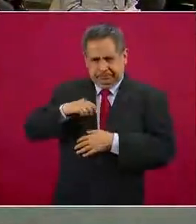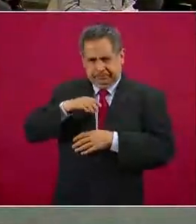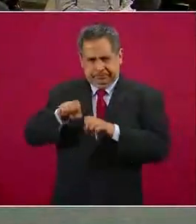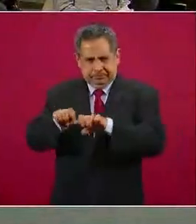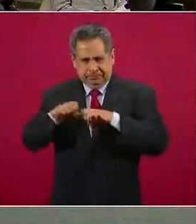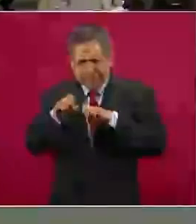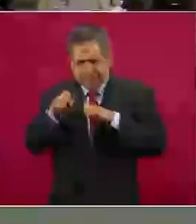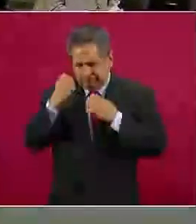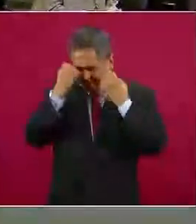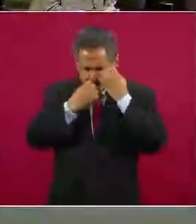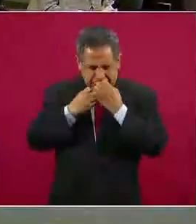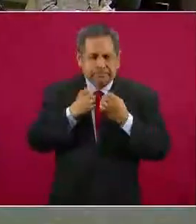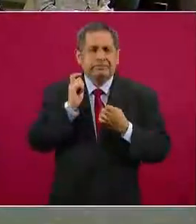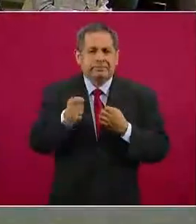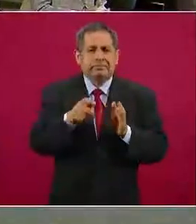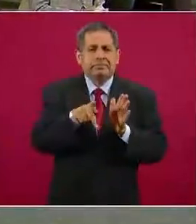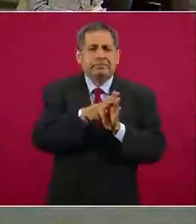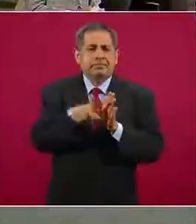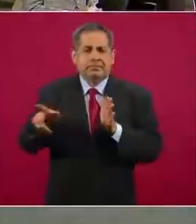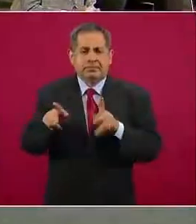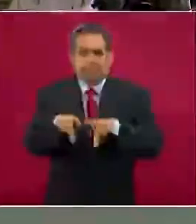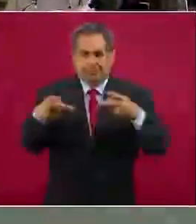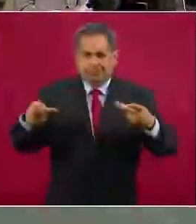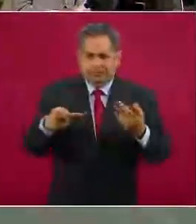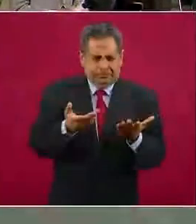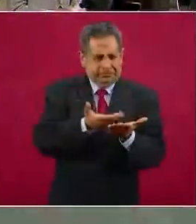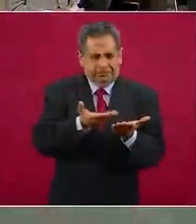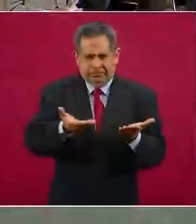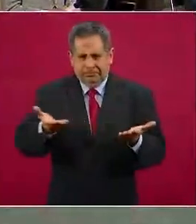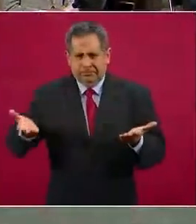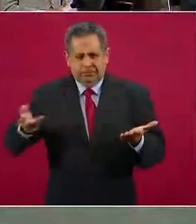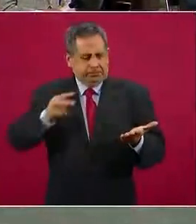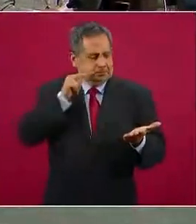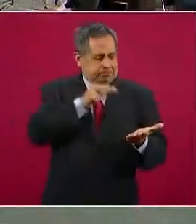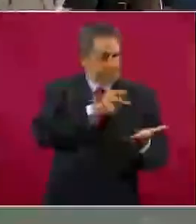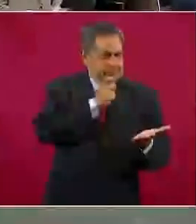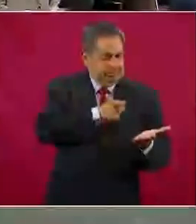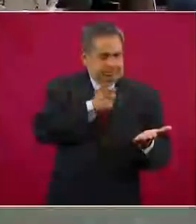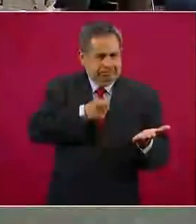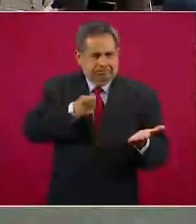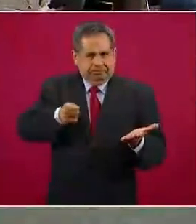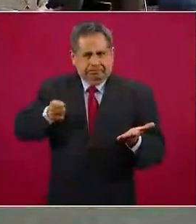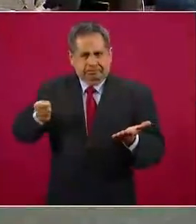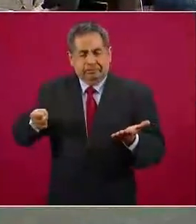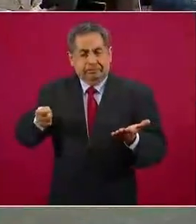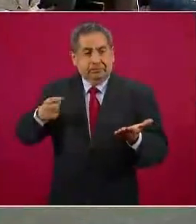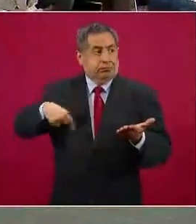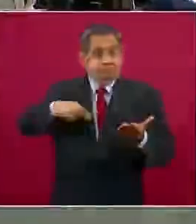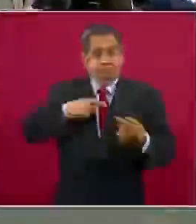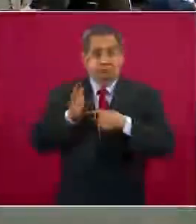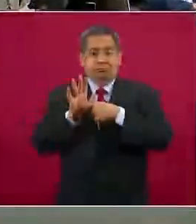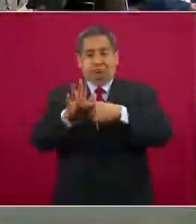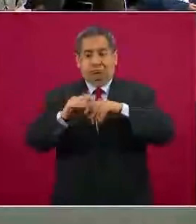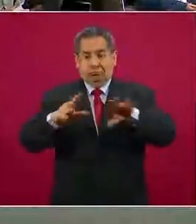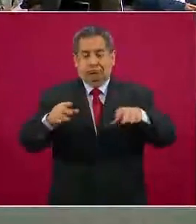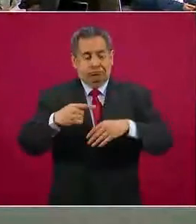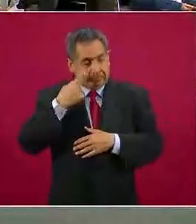sobre las columnas, y hasta lo presentamos, de cómo la mayoría de las columnas